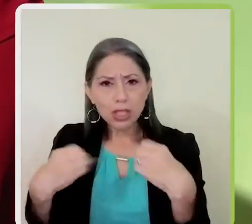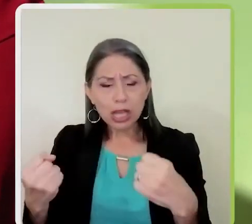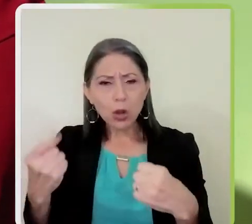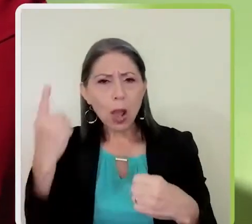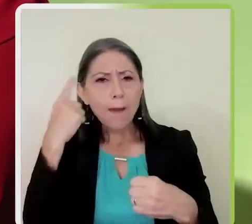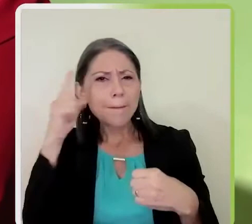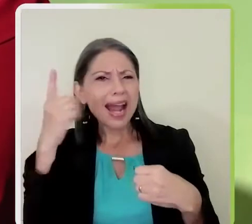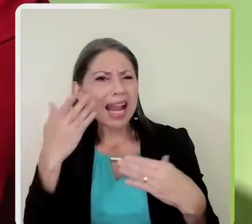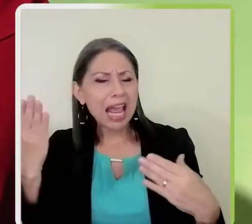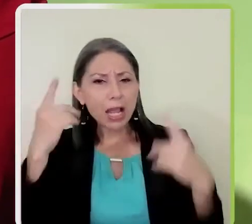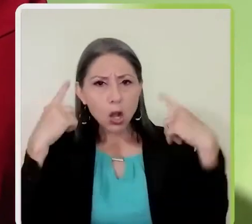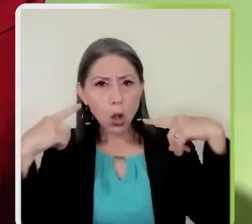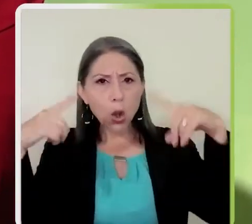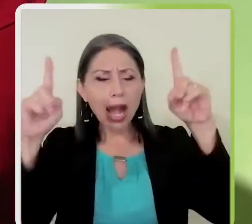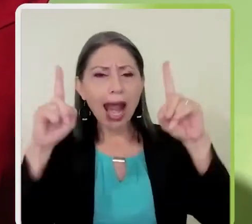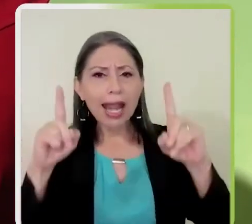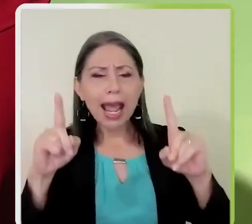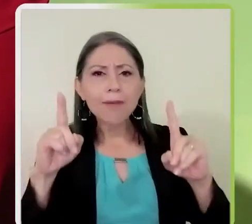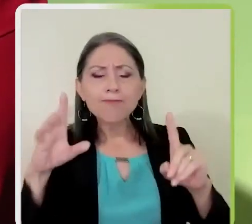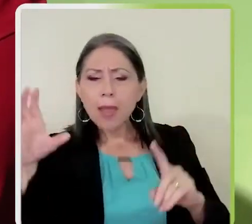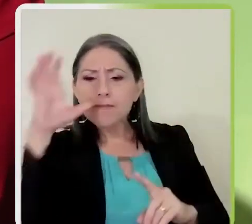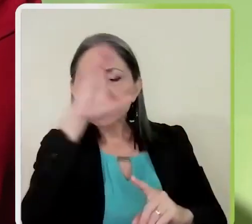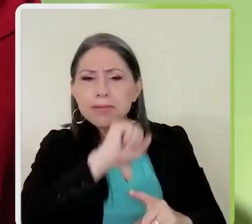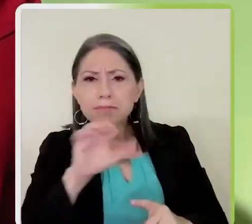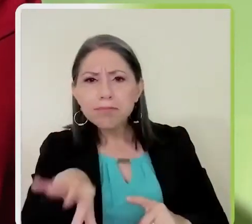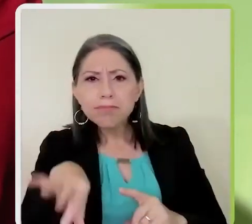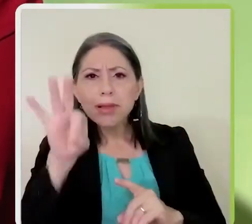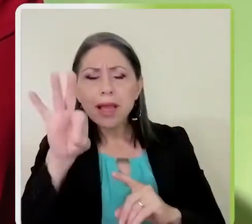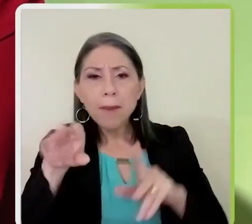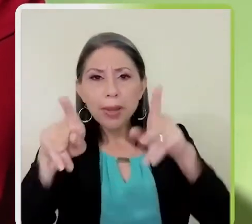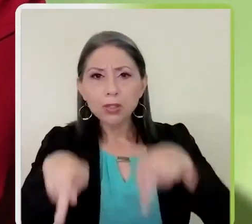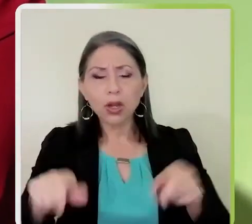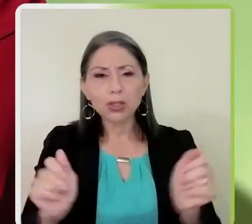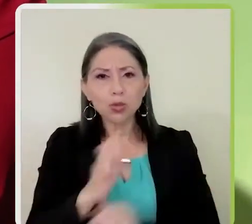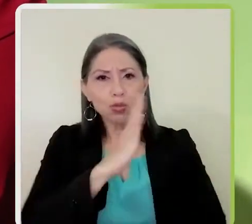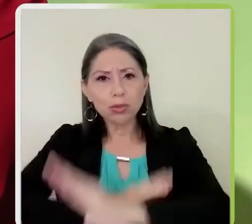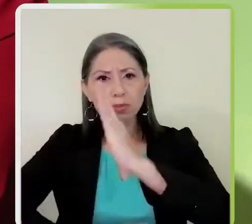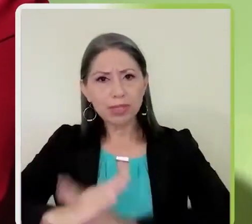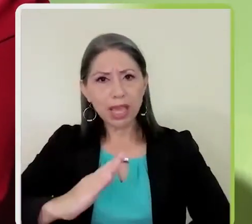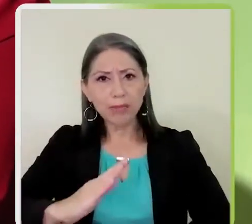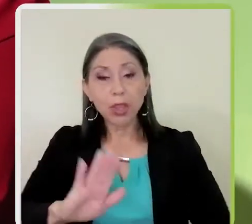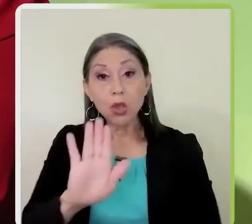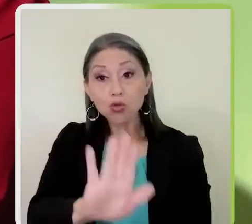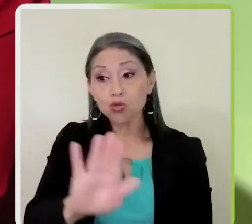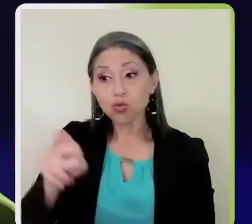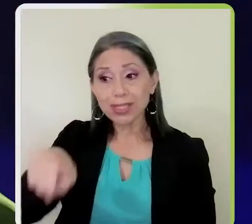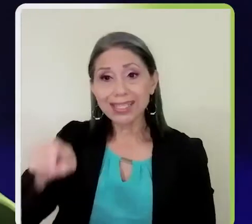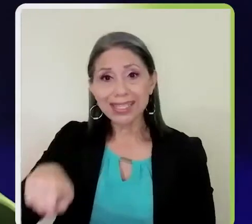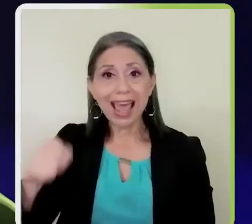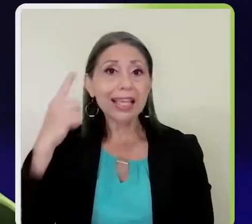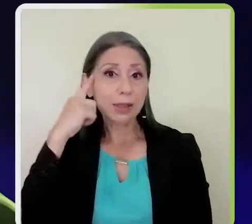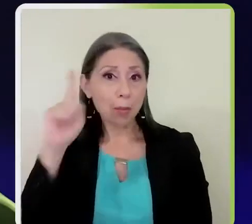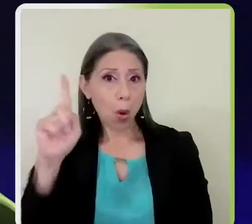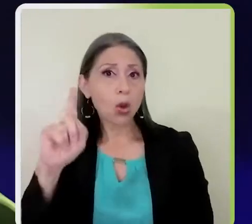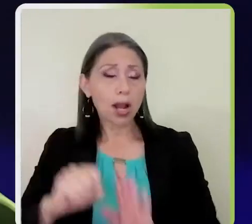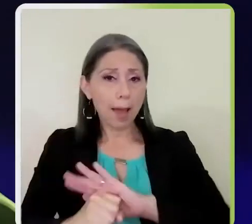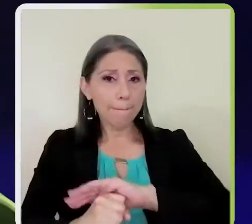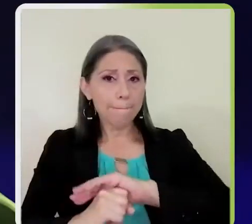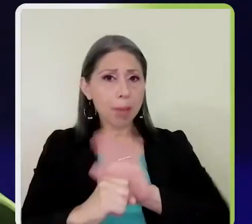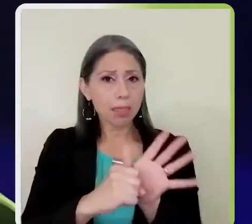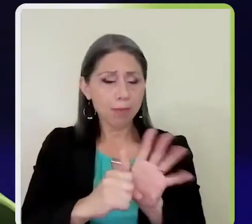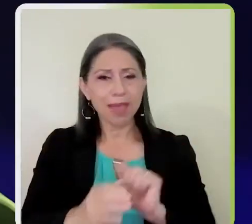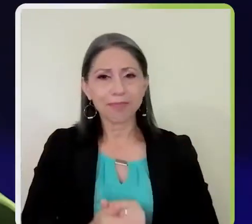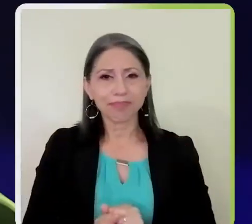identificar a las personas con discapacidad y sus necesidades a raíz de esta situación de la pandemia. Doña Lisbeth,